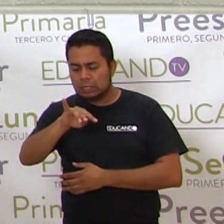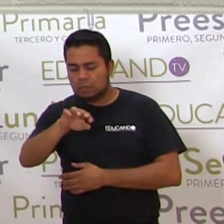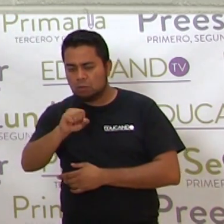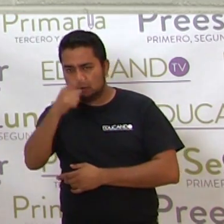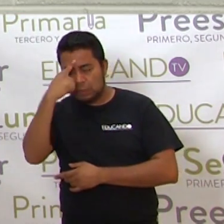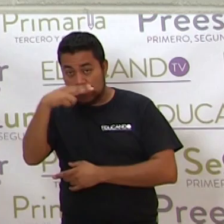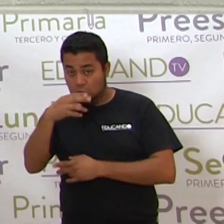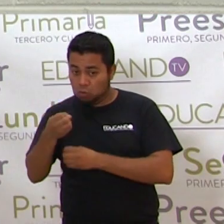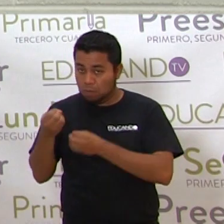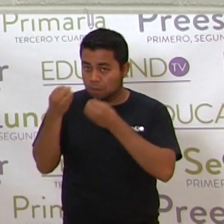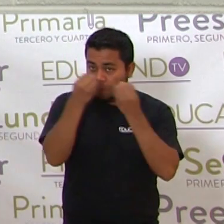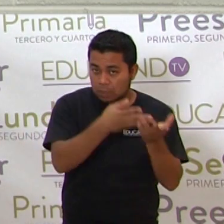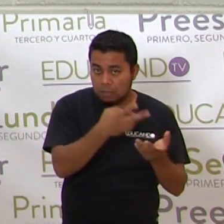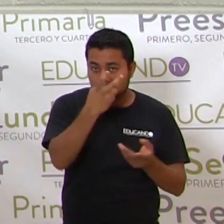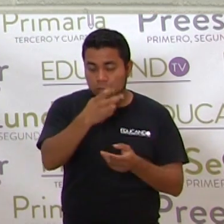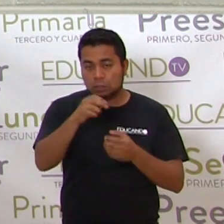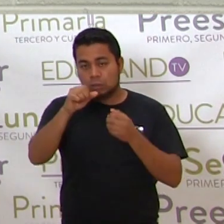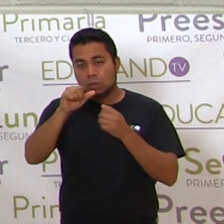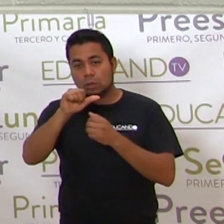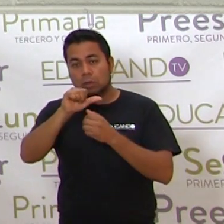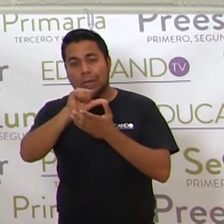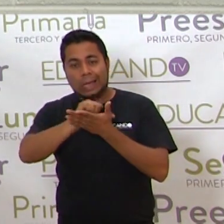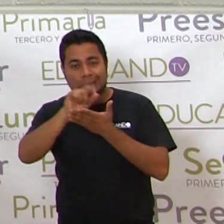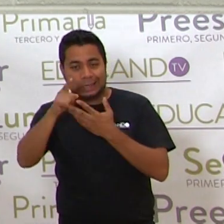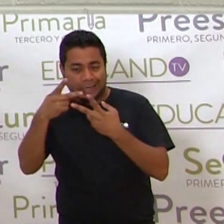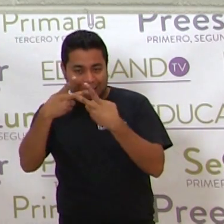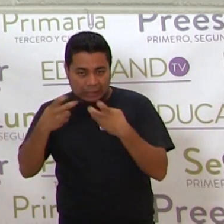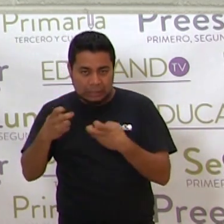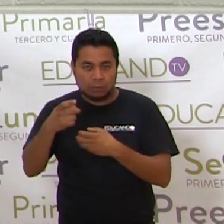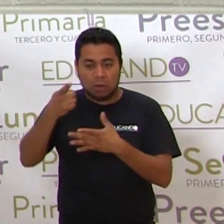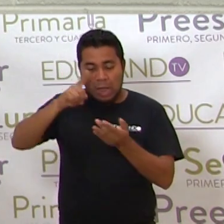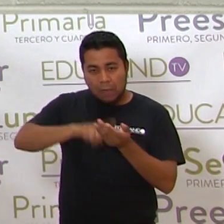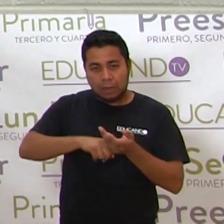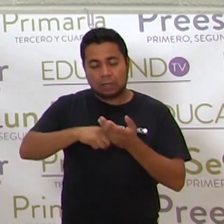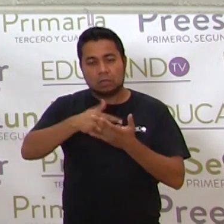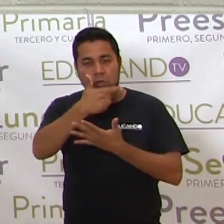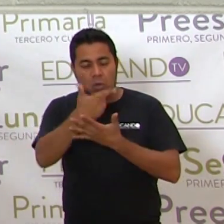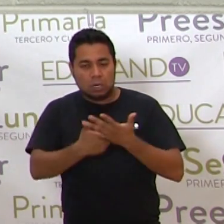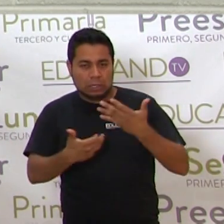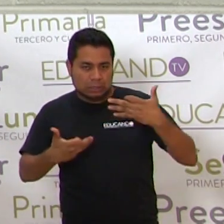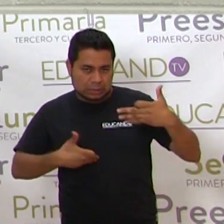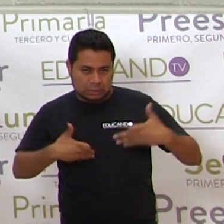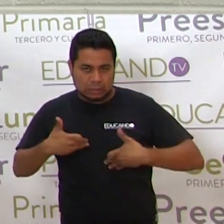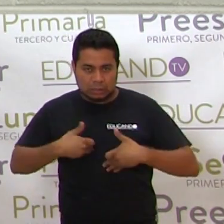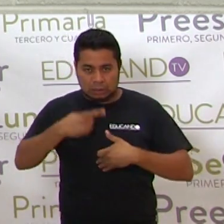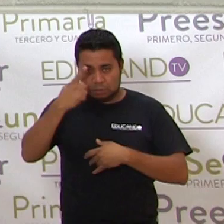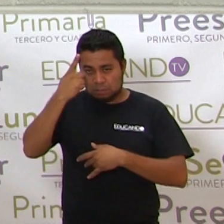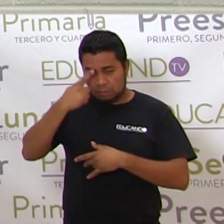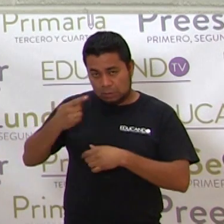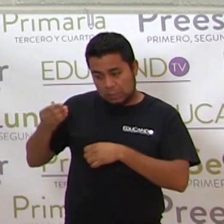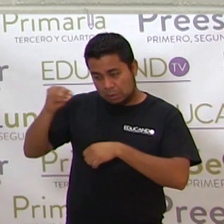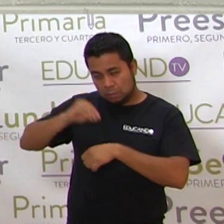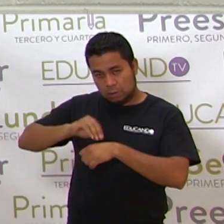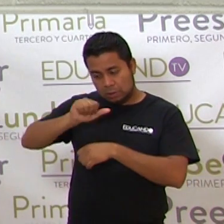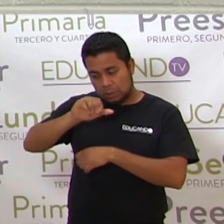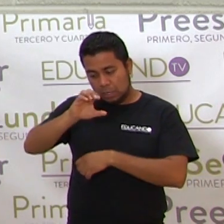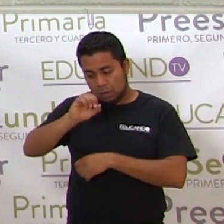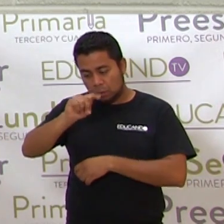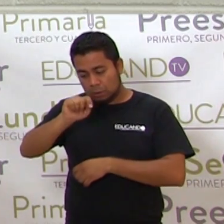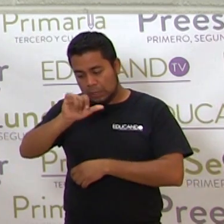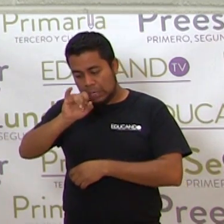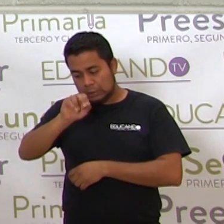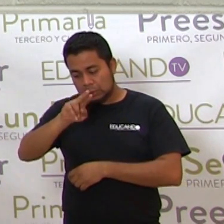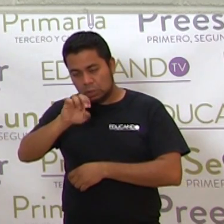Es por ello que los adjetivos, cuando hablamos en una obra de teatro dentro de las acotaciones, vamos a